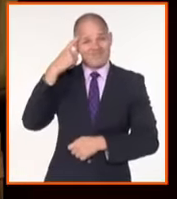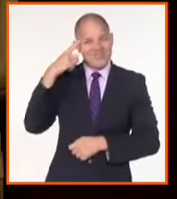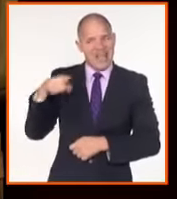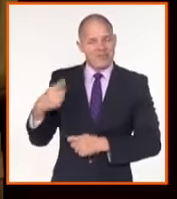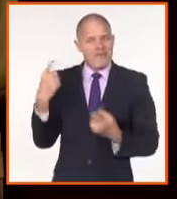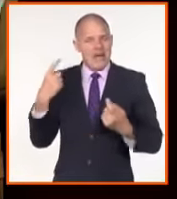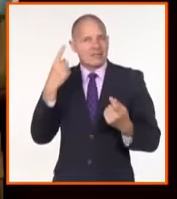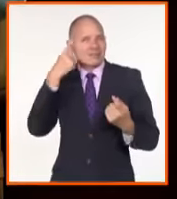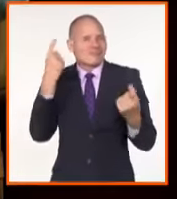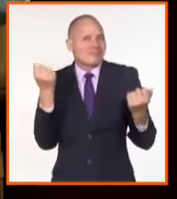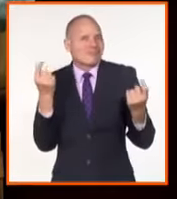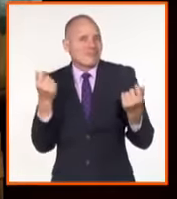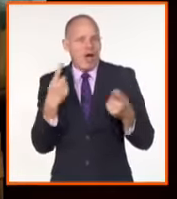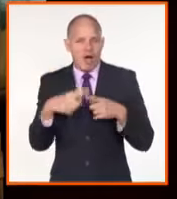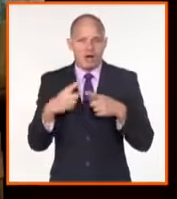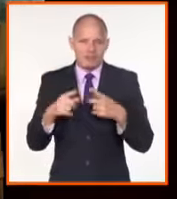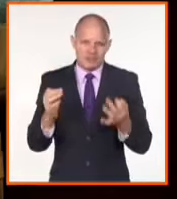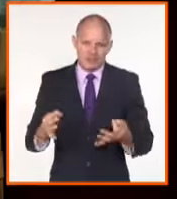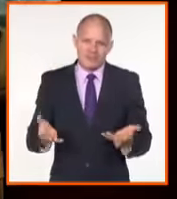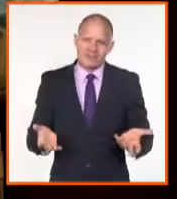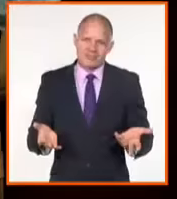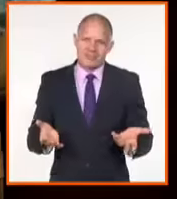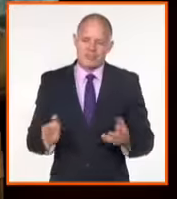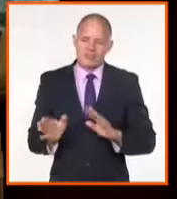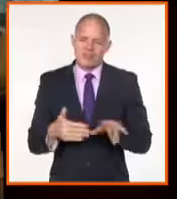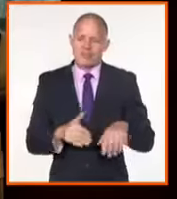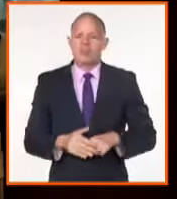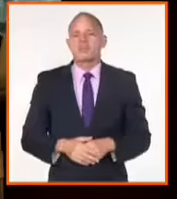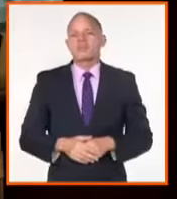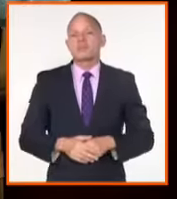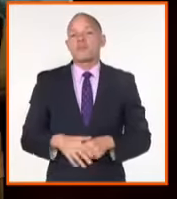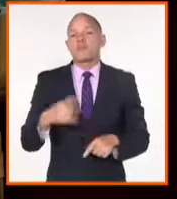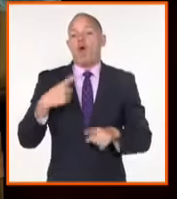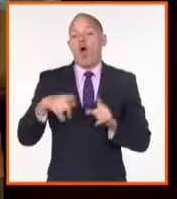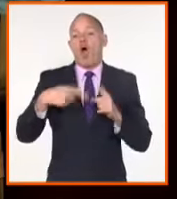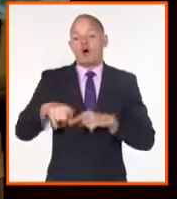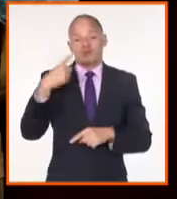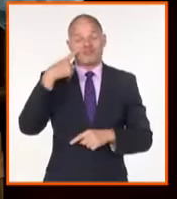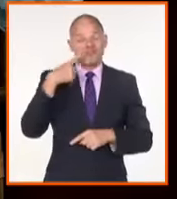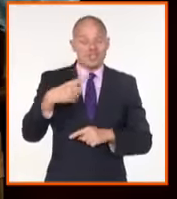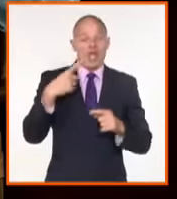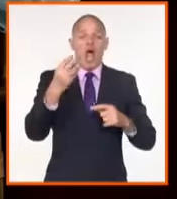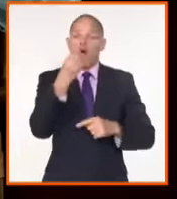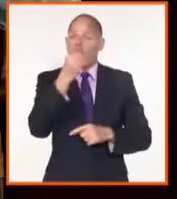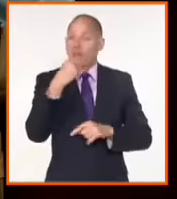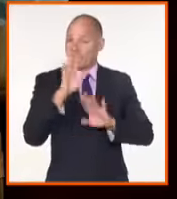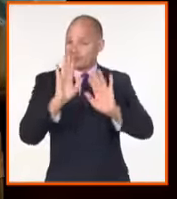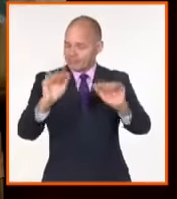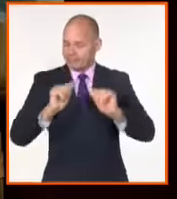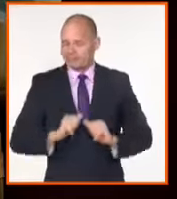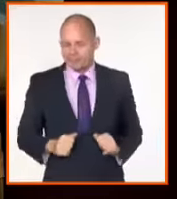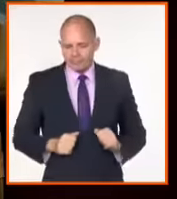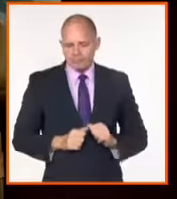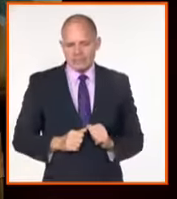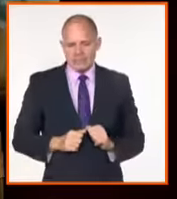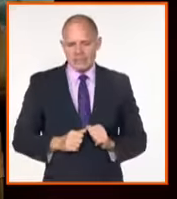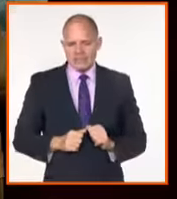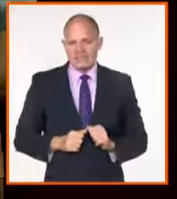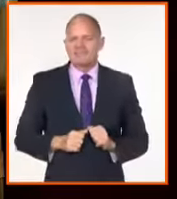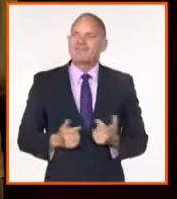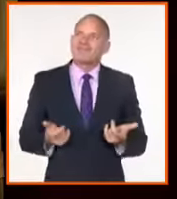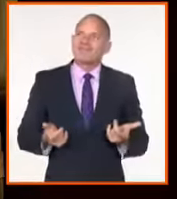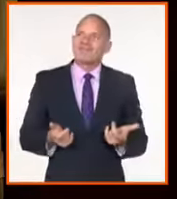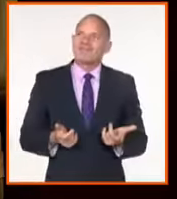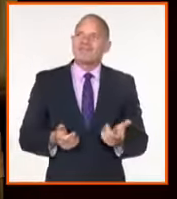también reflexionamos. Lo otro, la producción de alimentos, que es fundamental. ¿Cómo se logra la